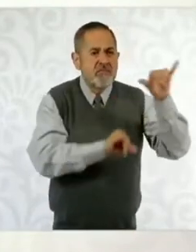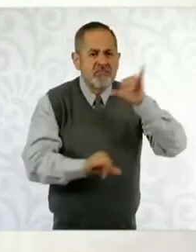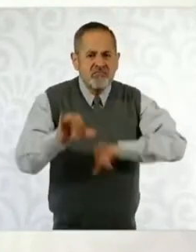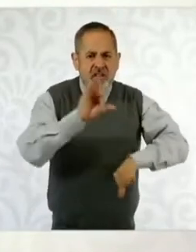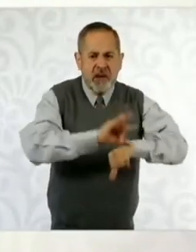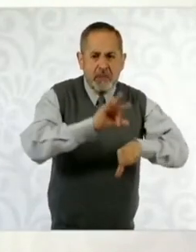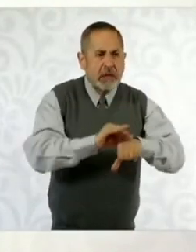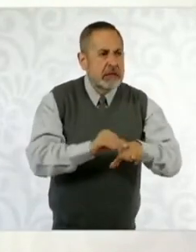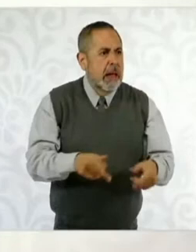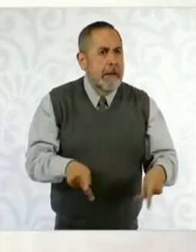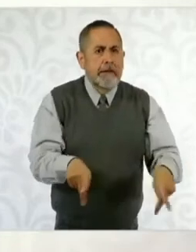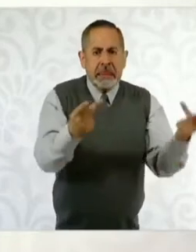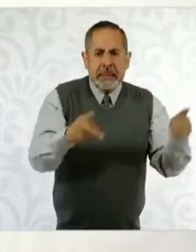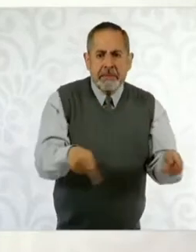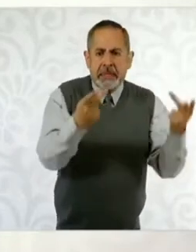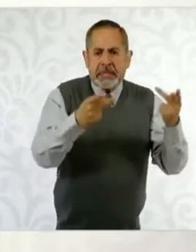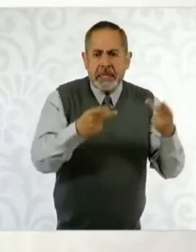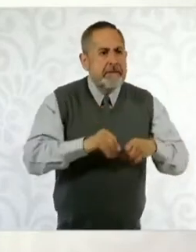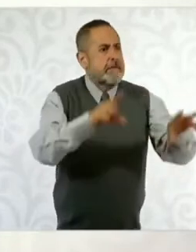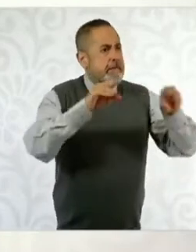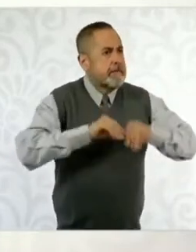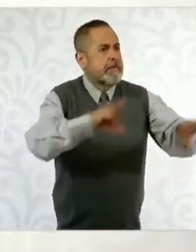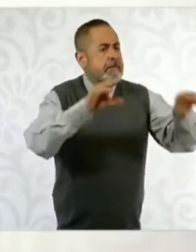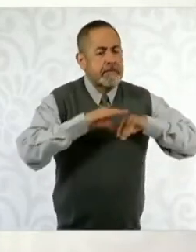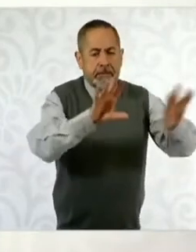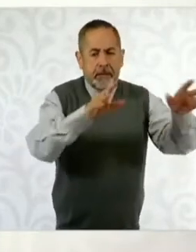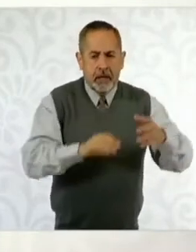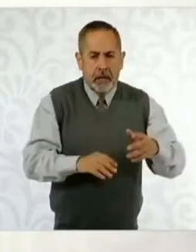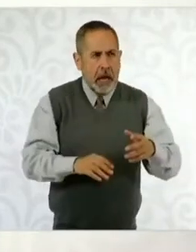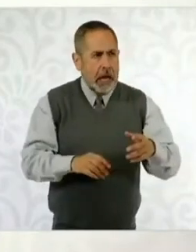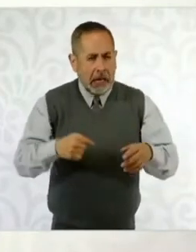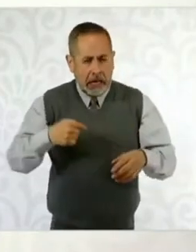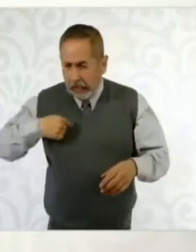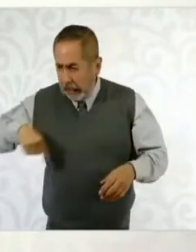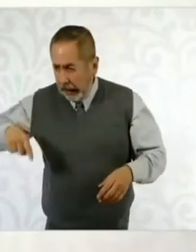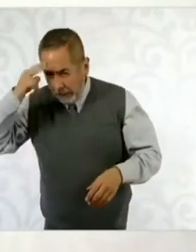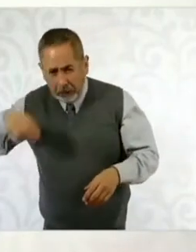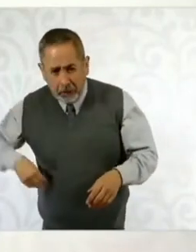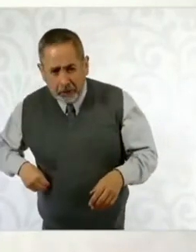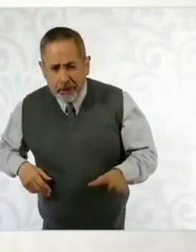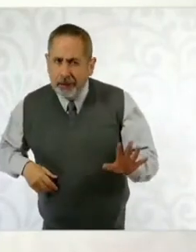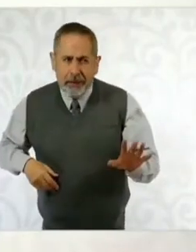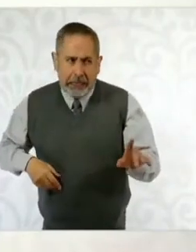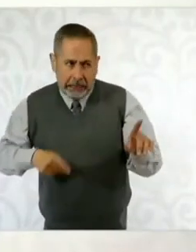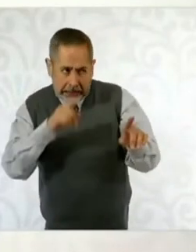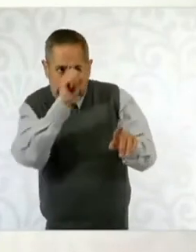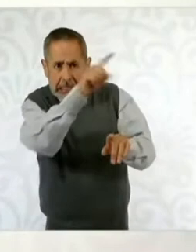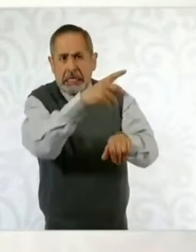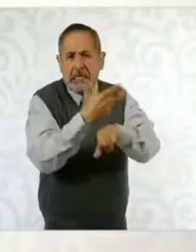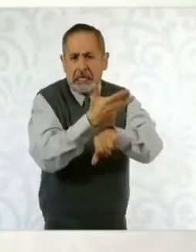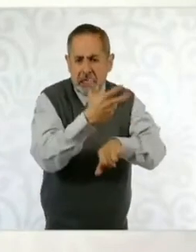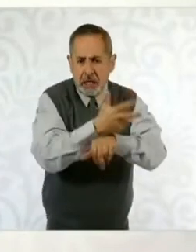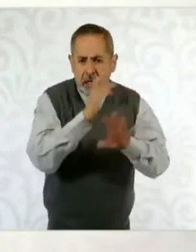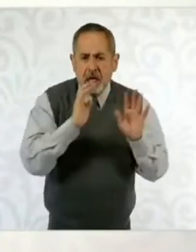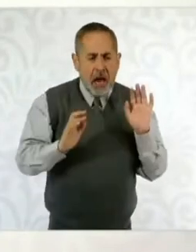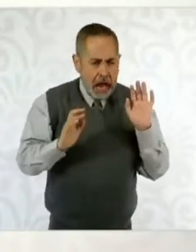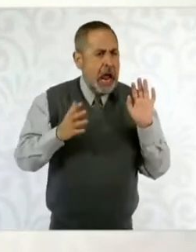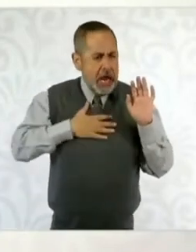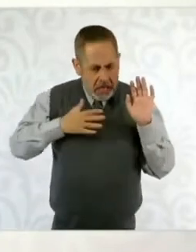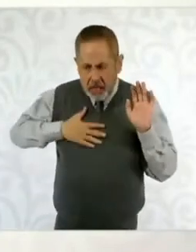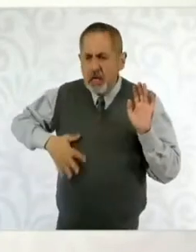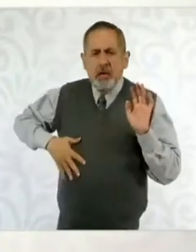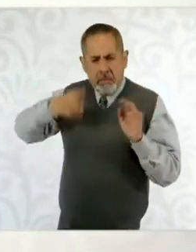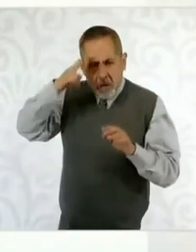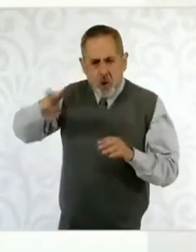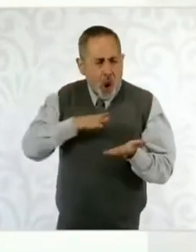Entonces, lo que no se puede es cerrar los ojos a lo que está pasando en Estados Unidos. Contribuimos nosotros, vamos a apoyar en